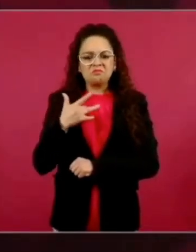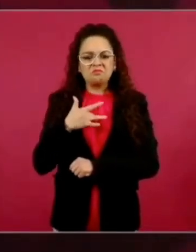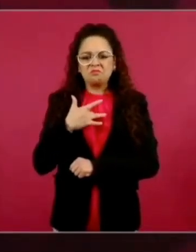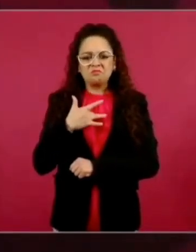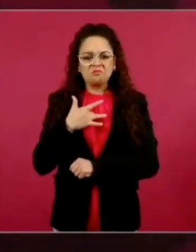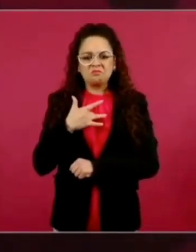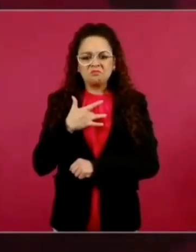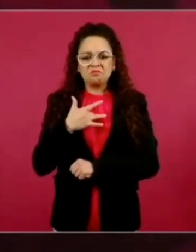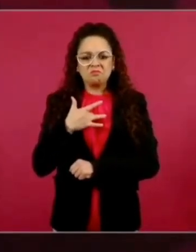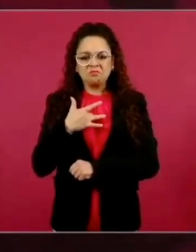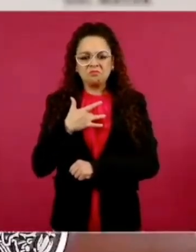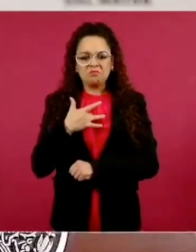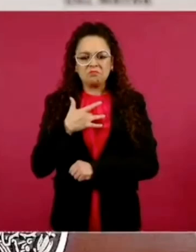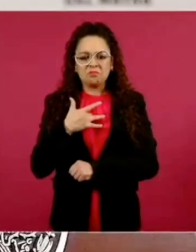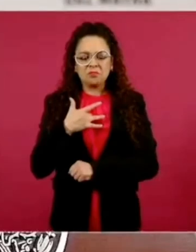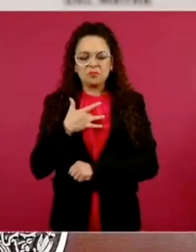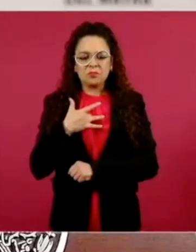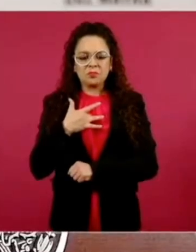la